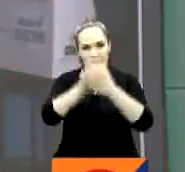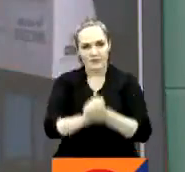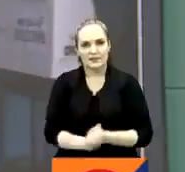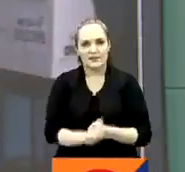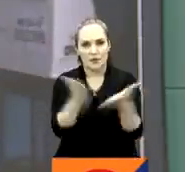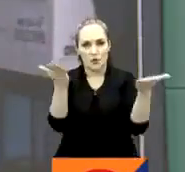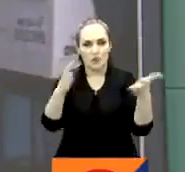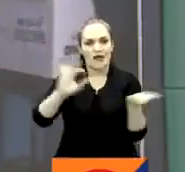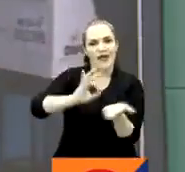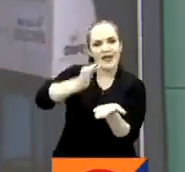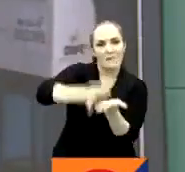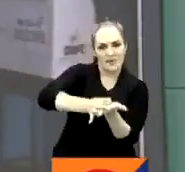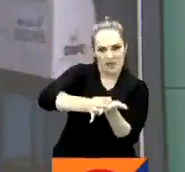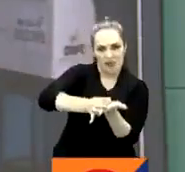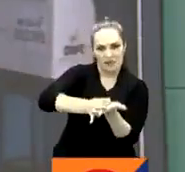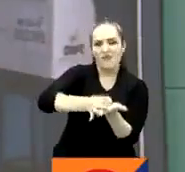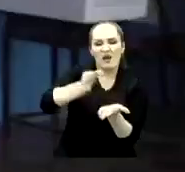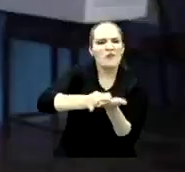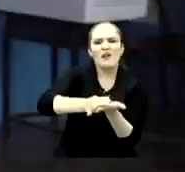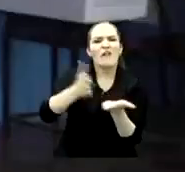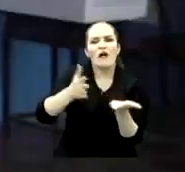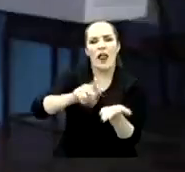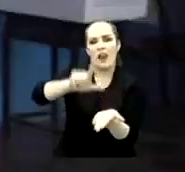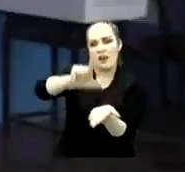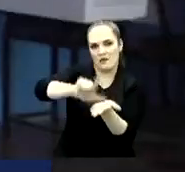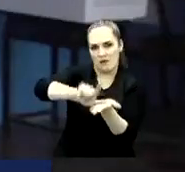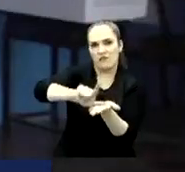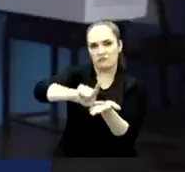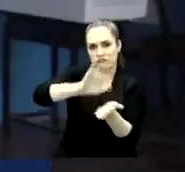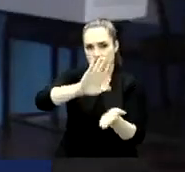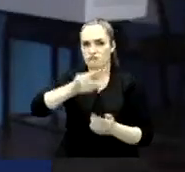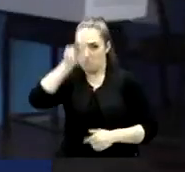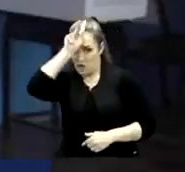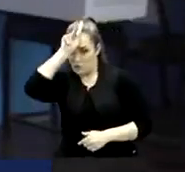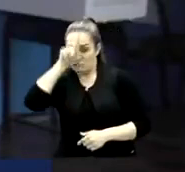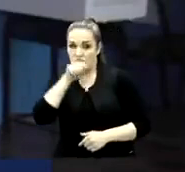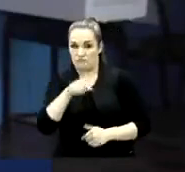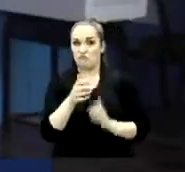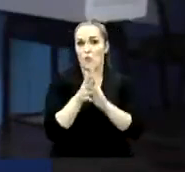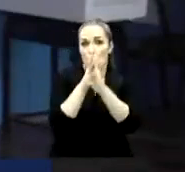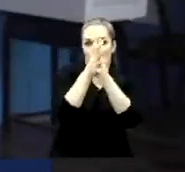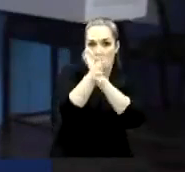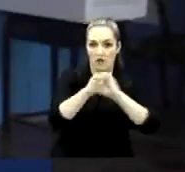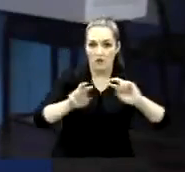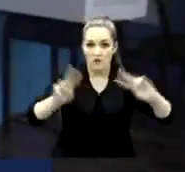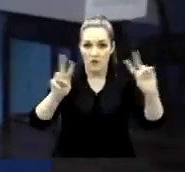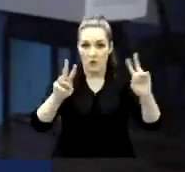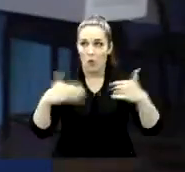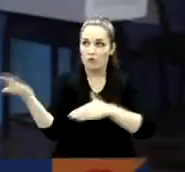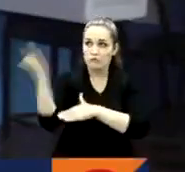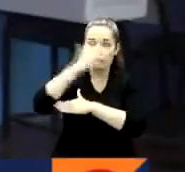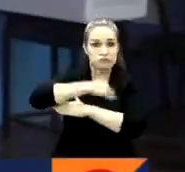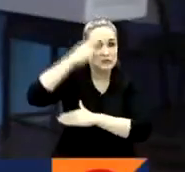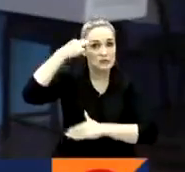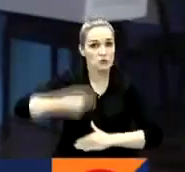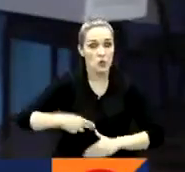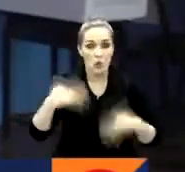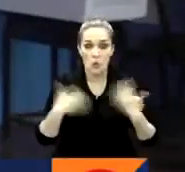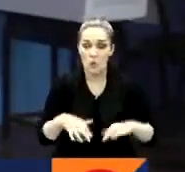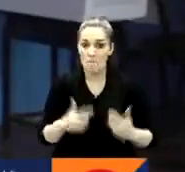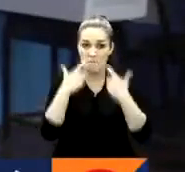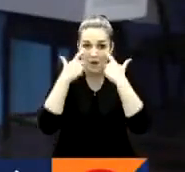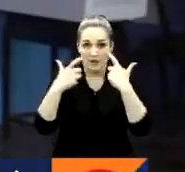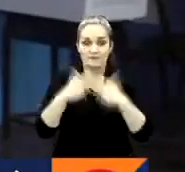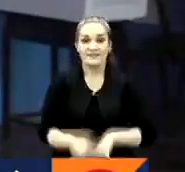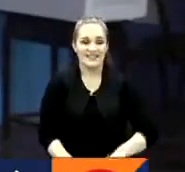desde la capital del Perú, Lima, para comentarles sobre esta jornada electoral histórica entre dos candidatos, uno de extrema